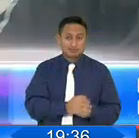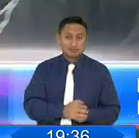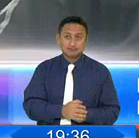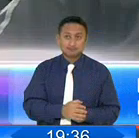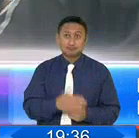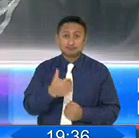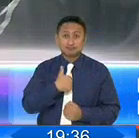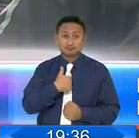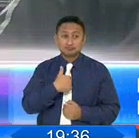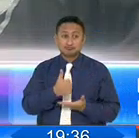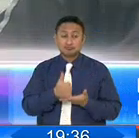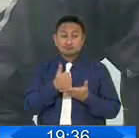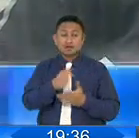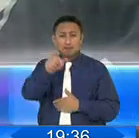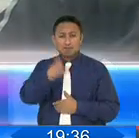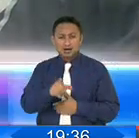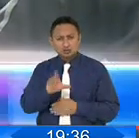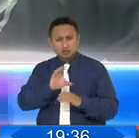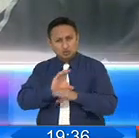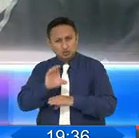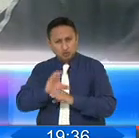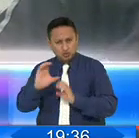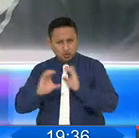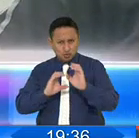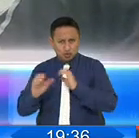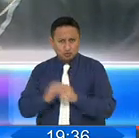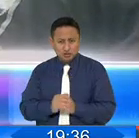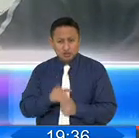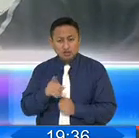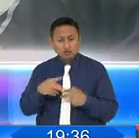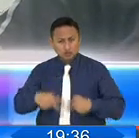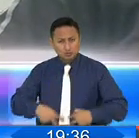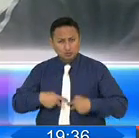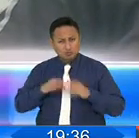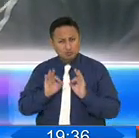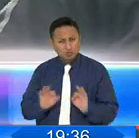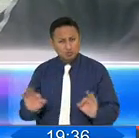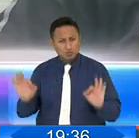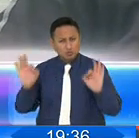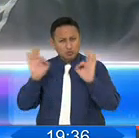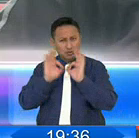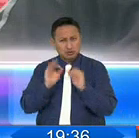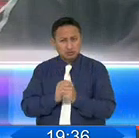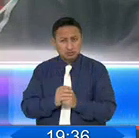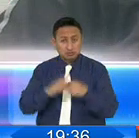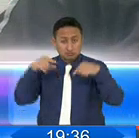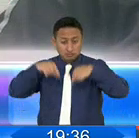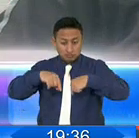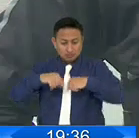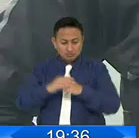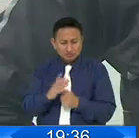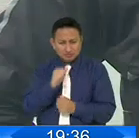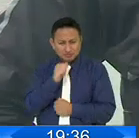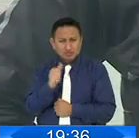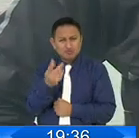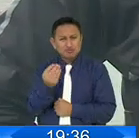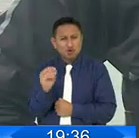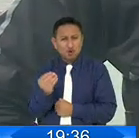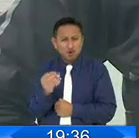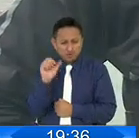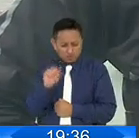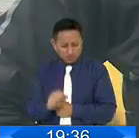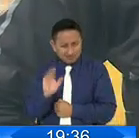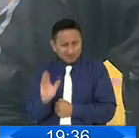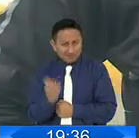nosotros tratamos de disuadir a la menor, indicándole pues de que su vida es valiosa y de igual manera indicándole pues que todavía era una persona joven y que